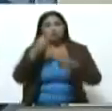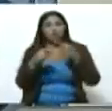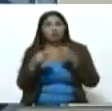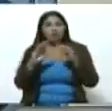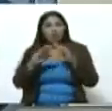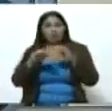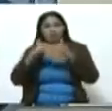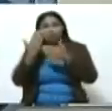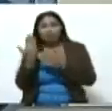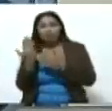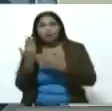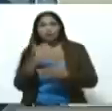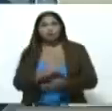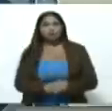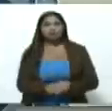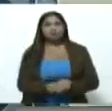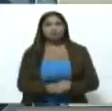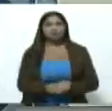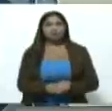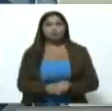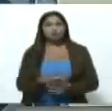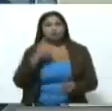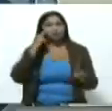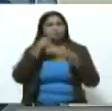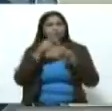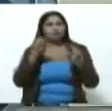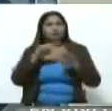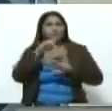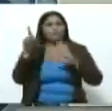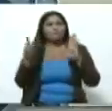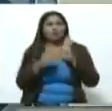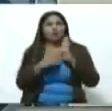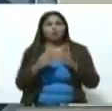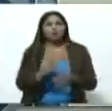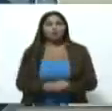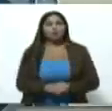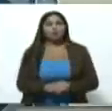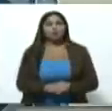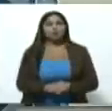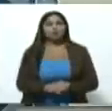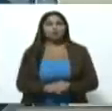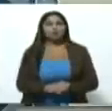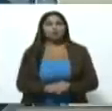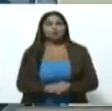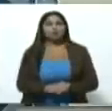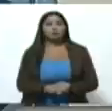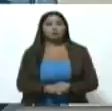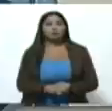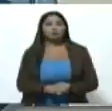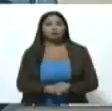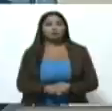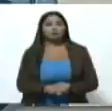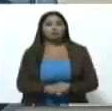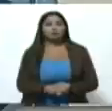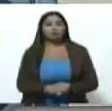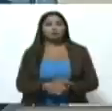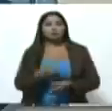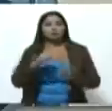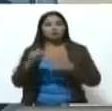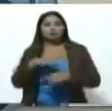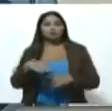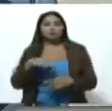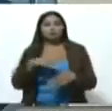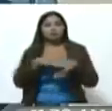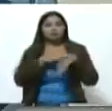madrugada. Me estoy refiriendo concretamente a la audiencia donde el